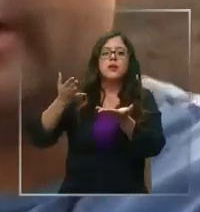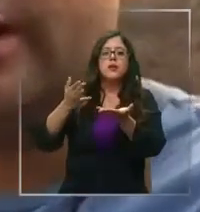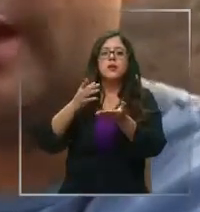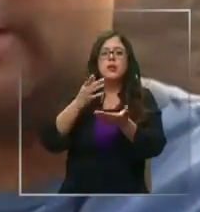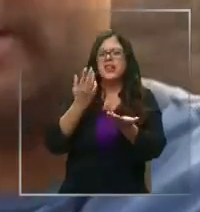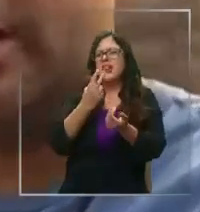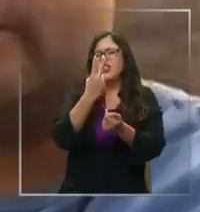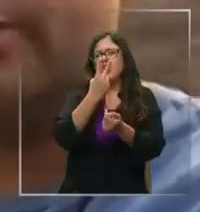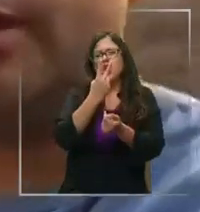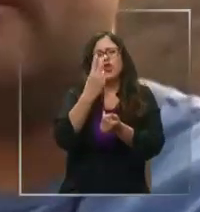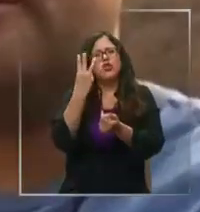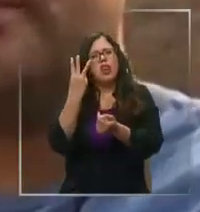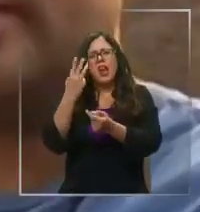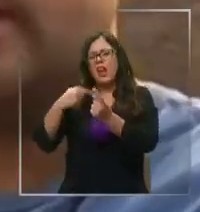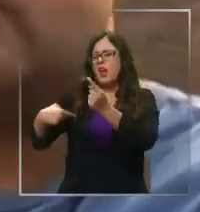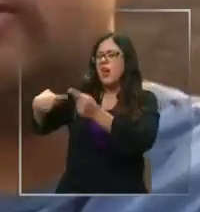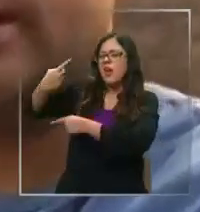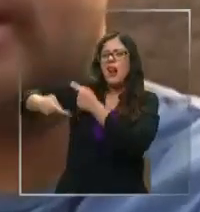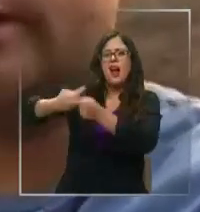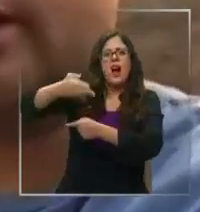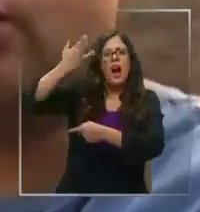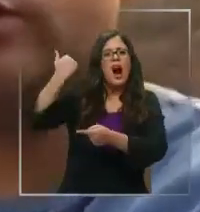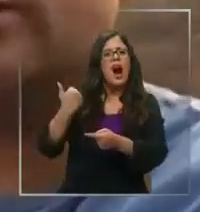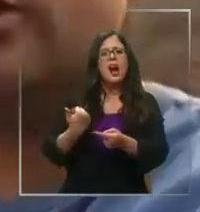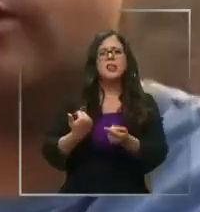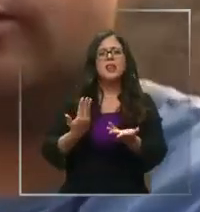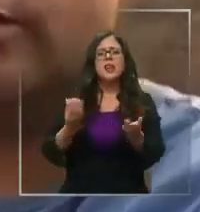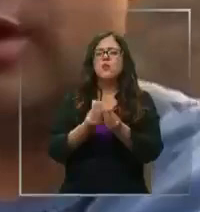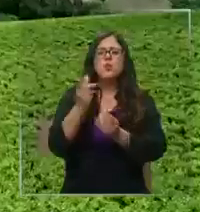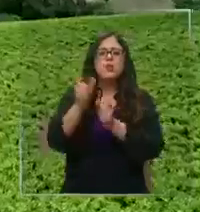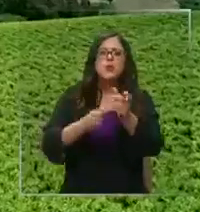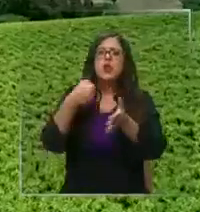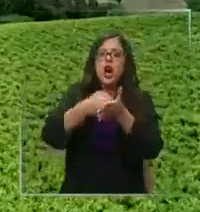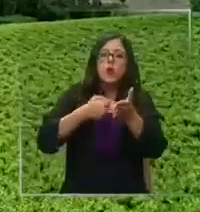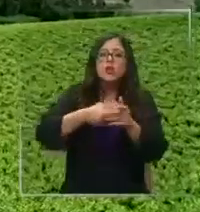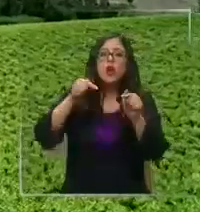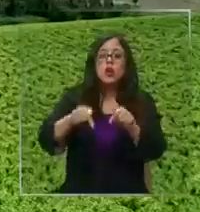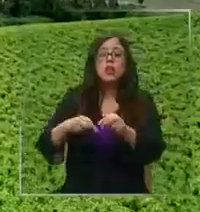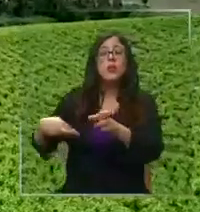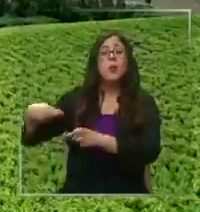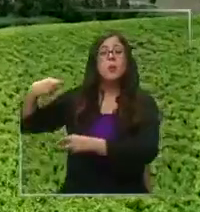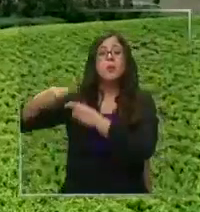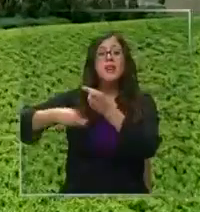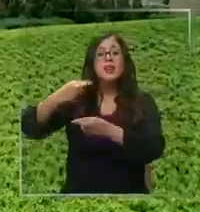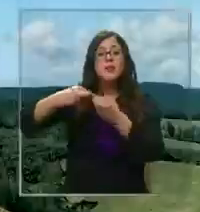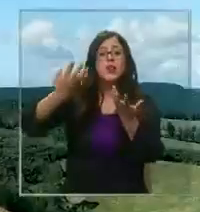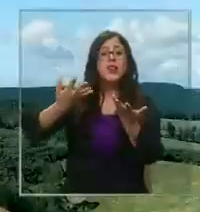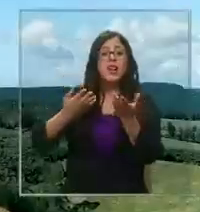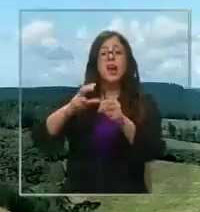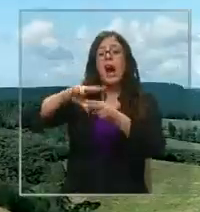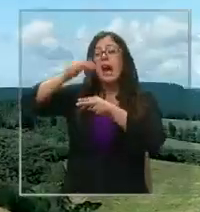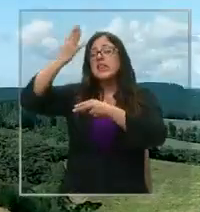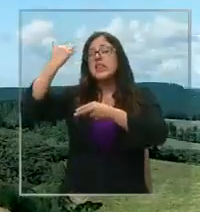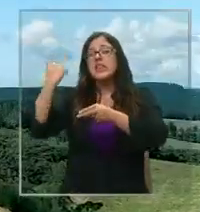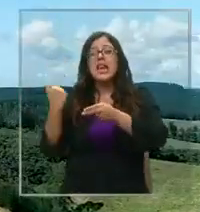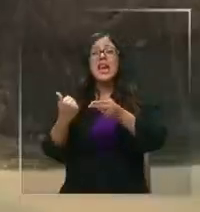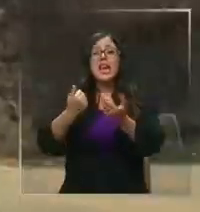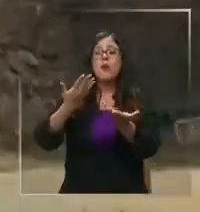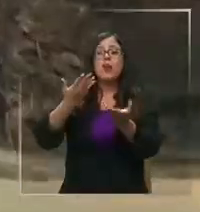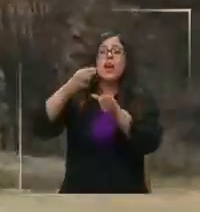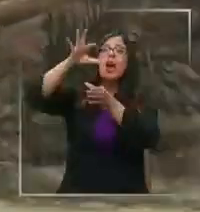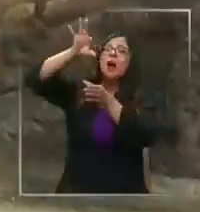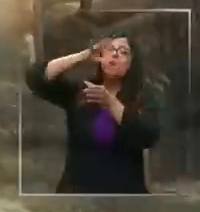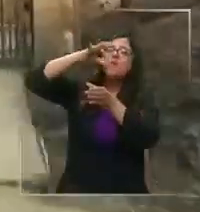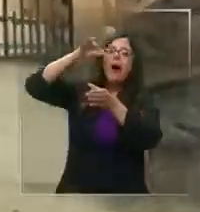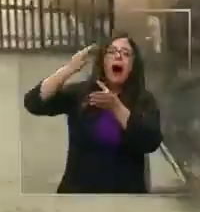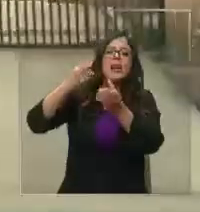anterior y que se mantienen en pie. Y hay mucha gente que lucha por esto. Un patrimonio de parras ancestrales consumidas por el fuego.